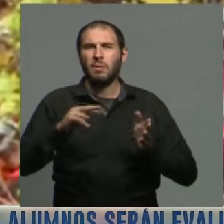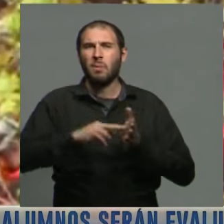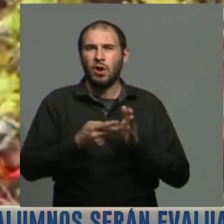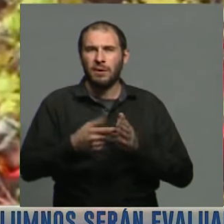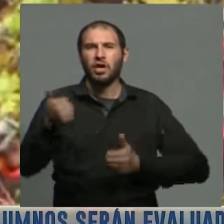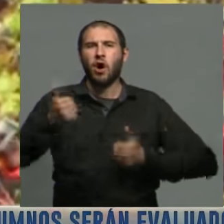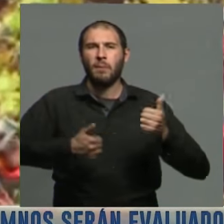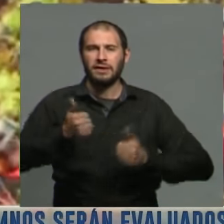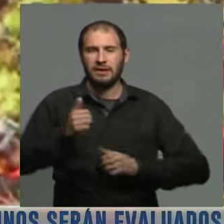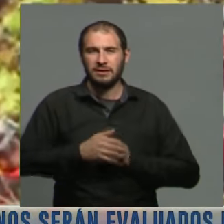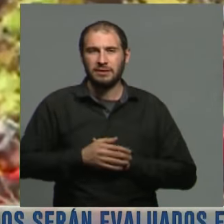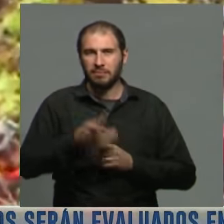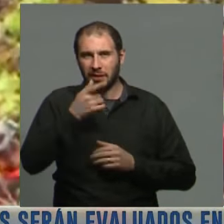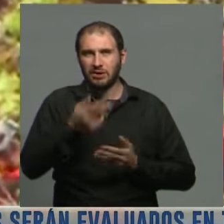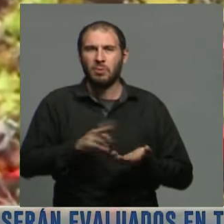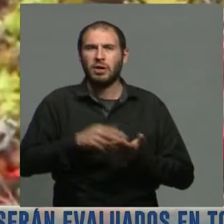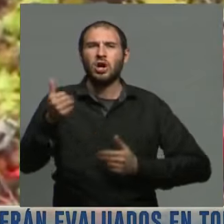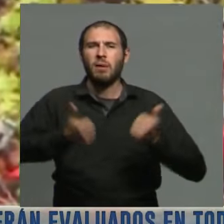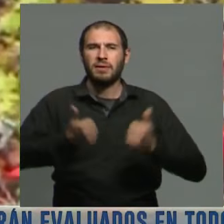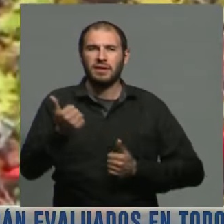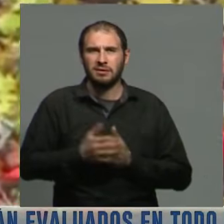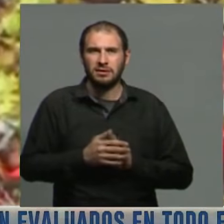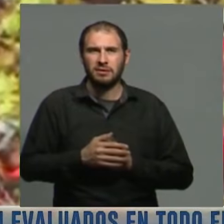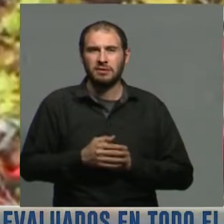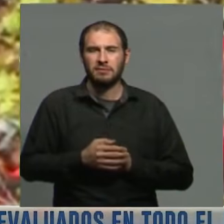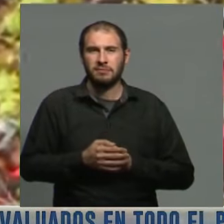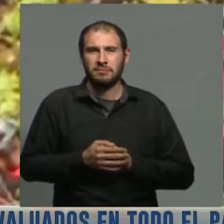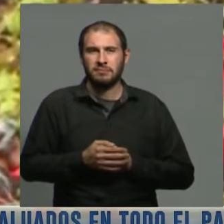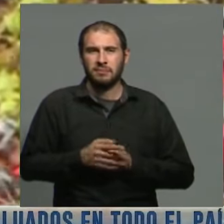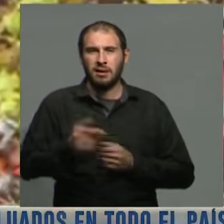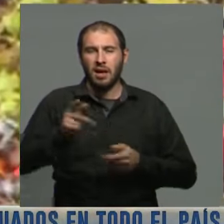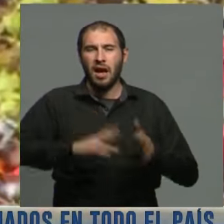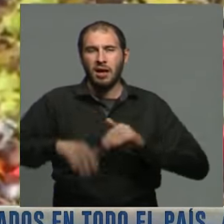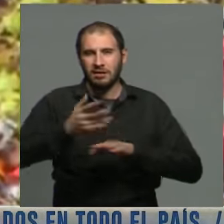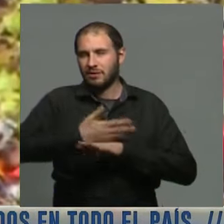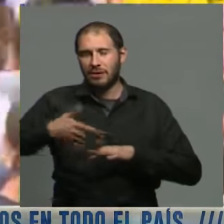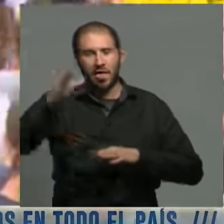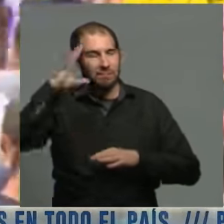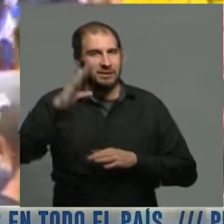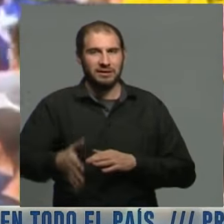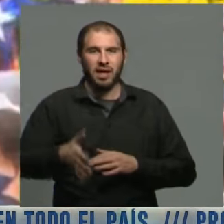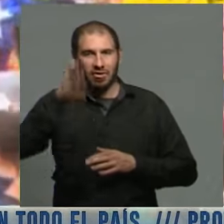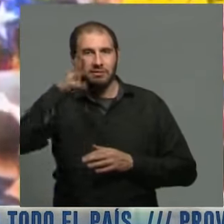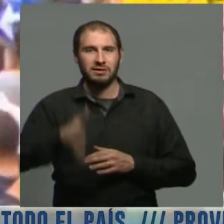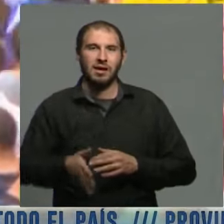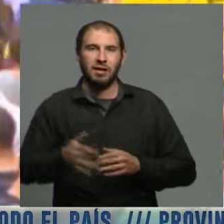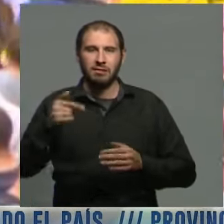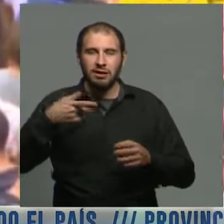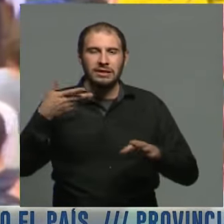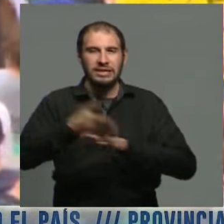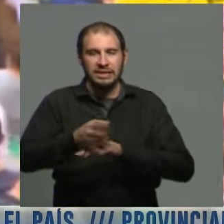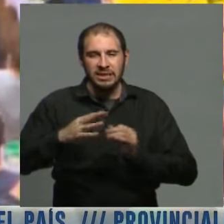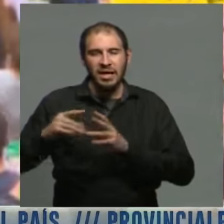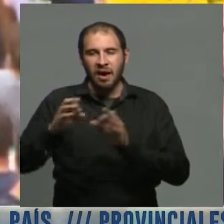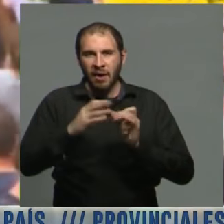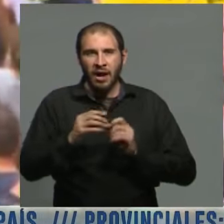de competencias, una reivindicación de competencias y de financiación que se ha llevado demasiado lejos y hemos empezado a meter en el